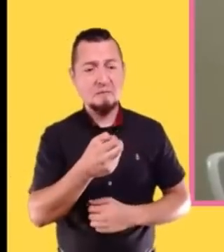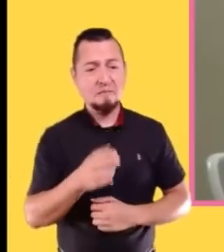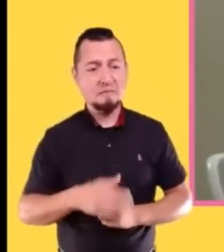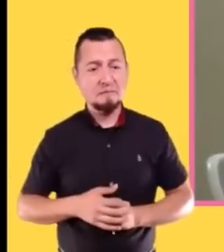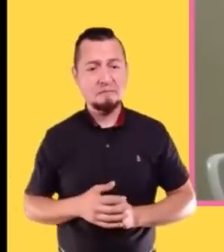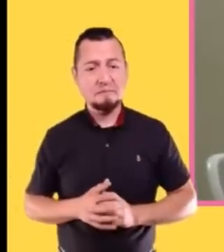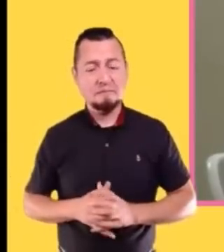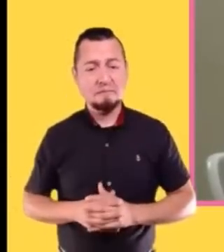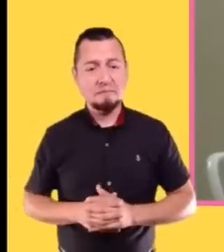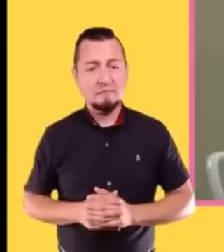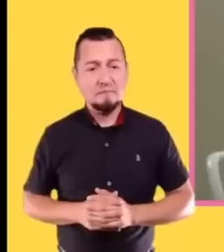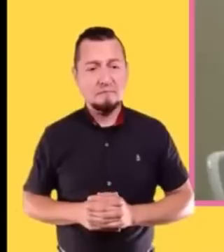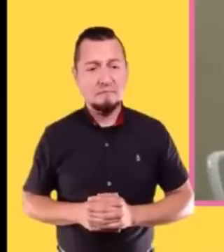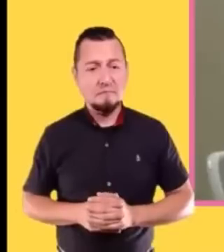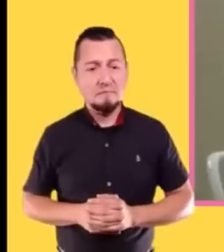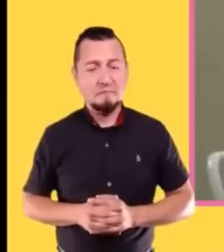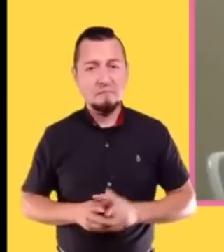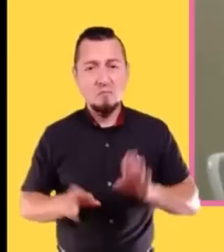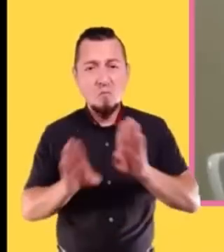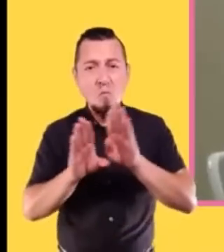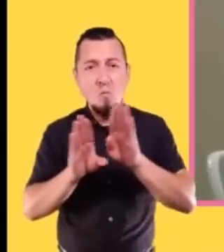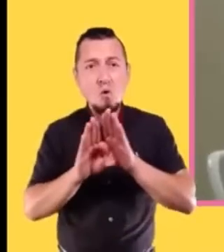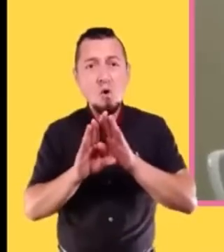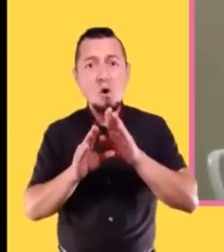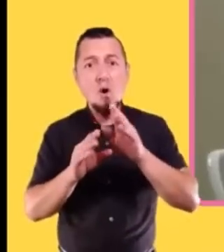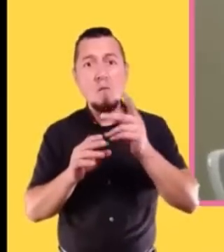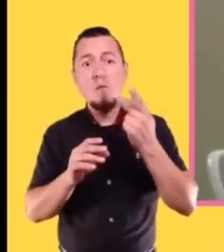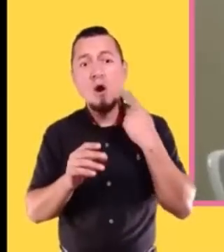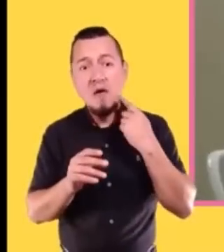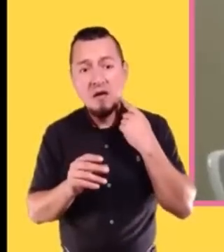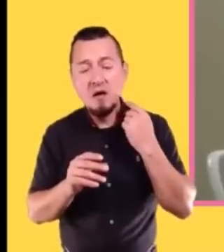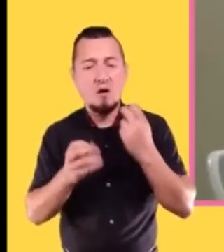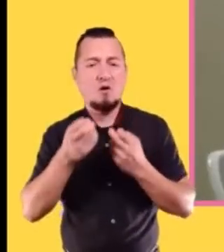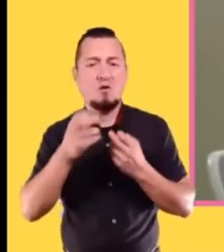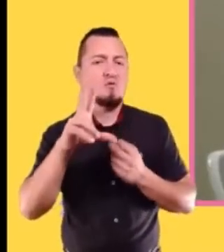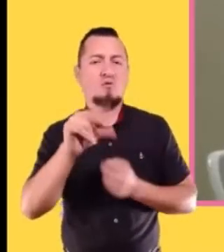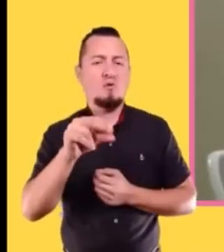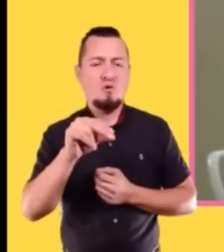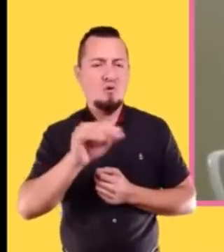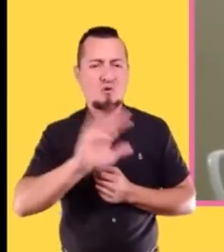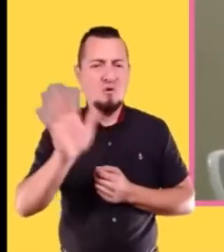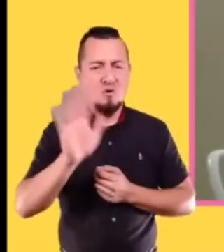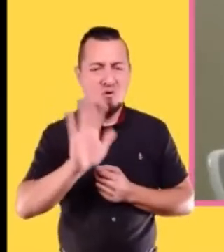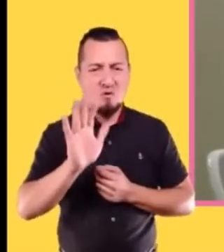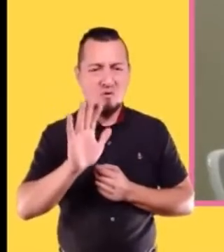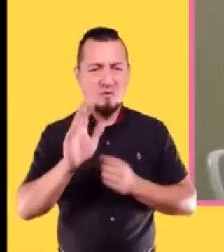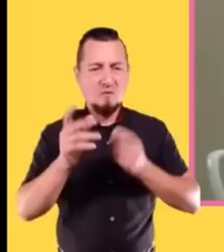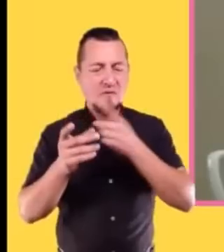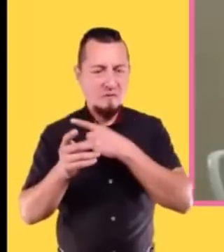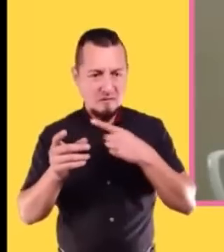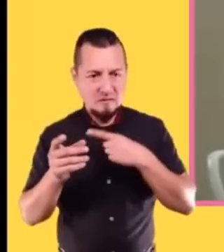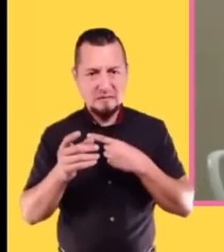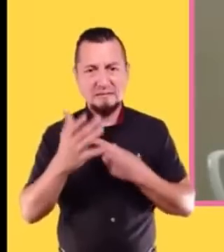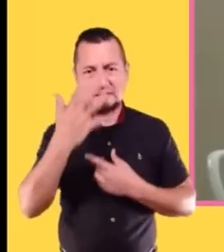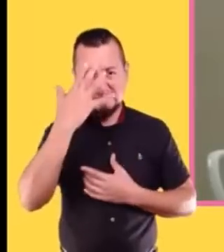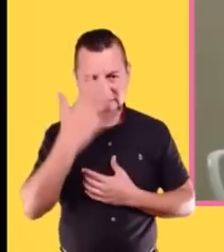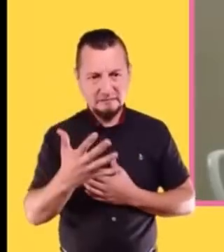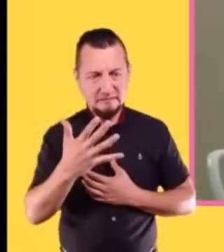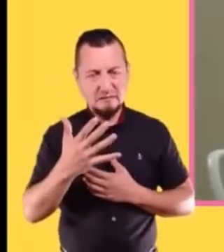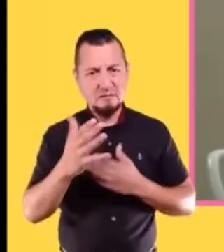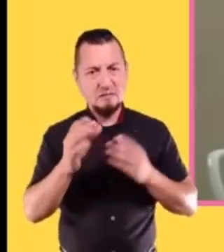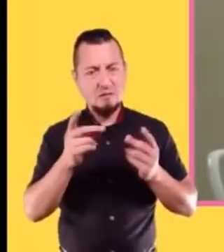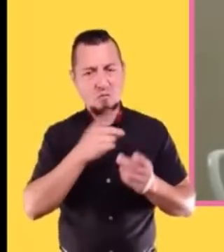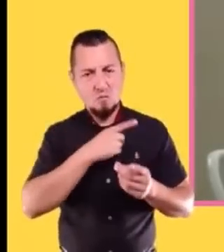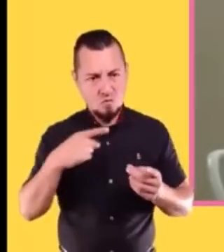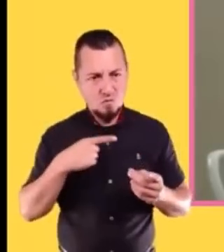politizar un tema como este, yo creo que sería un grave error. O sea, necesita haber serenidad y prudencia, porque es muy